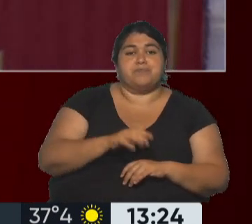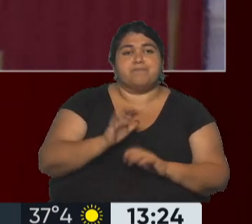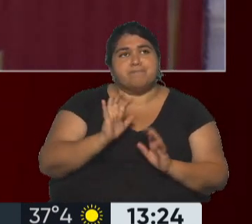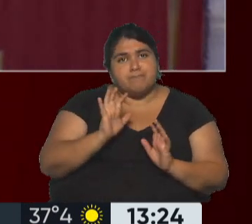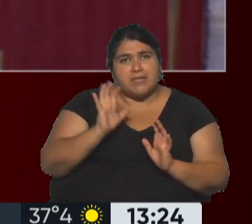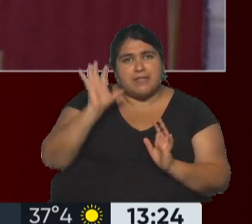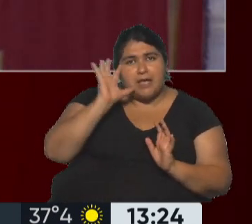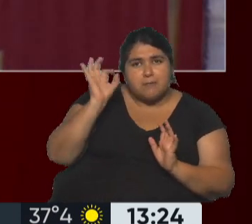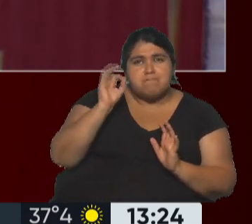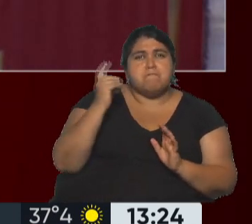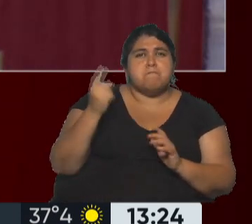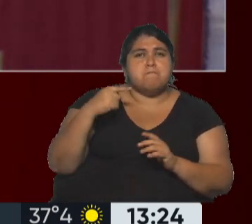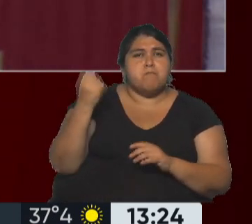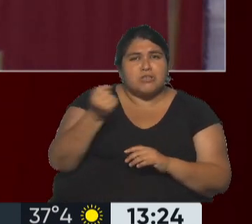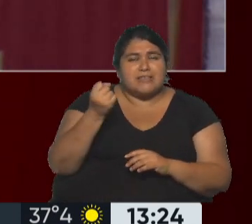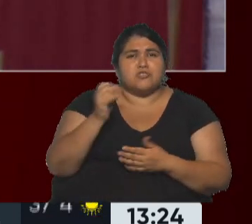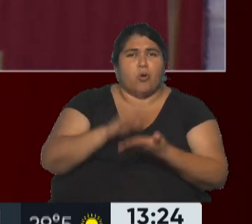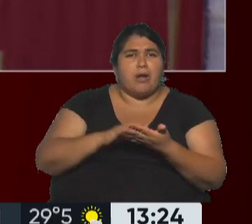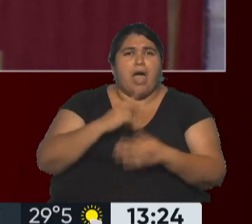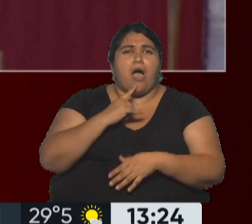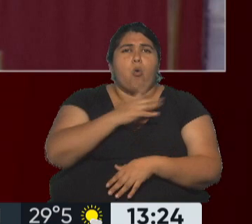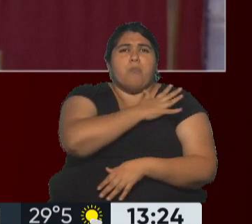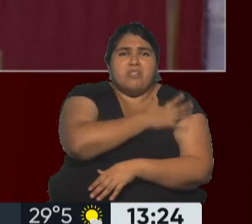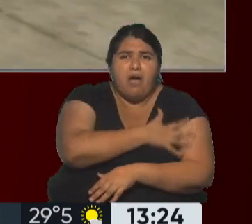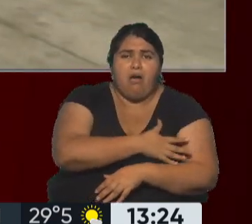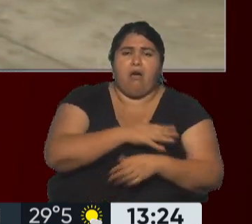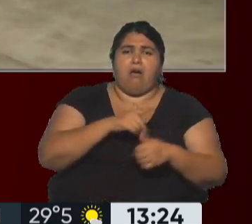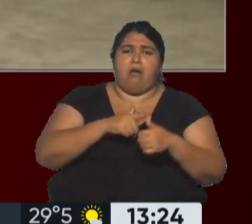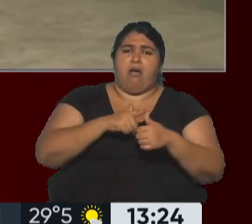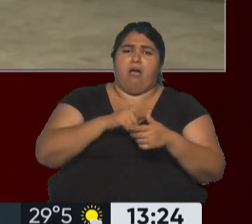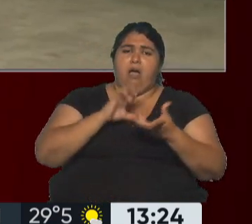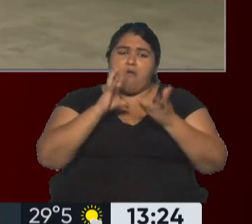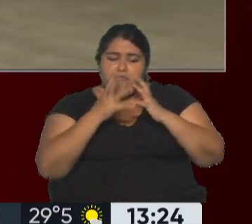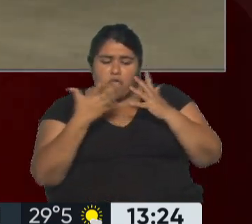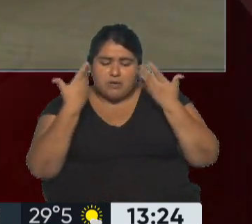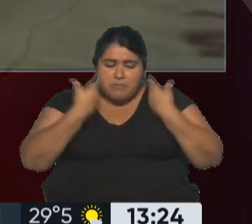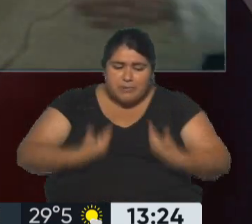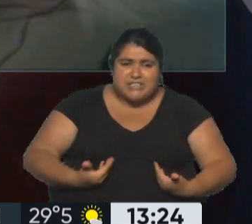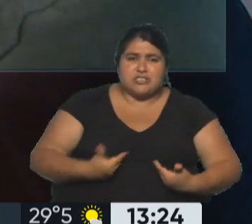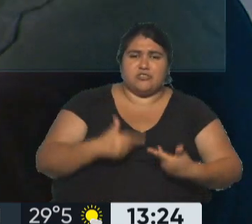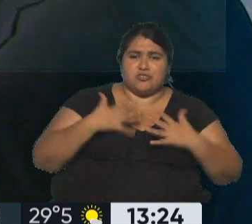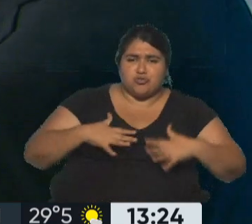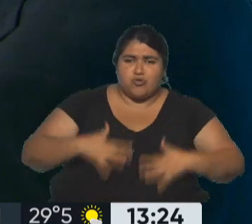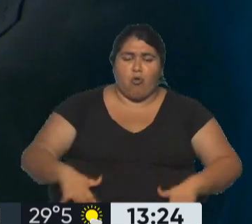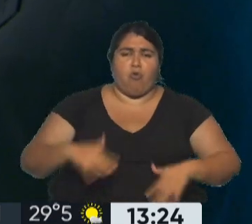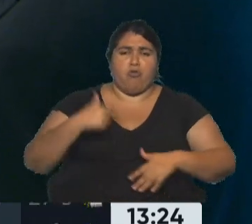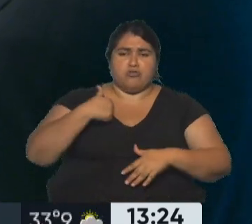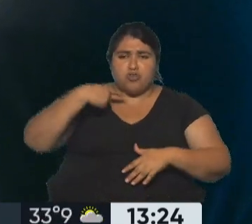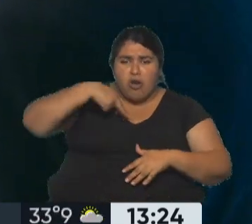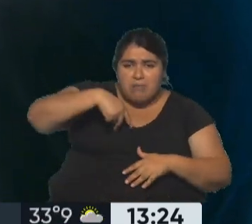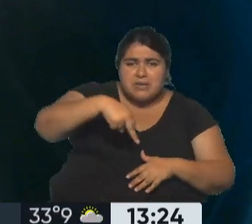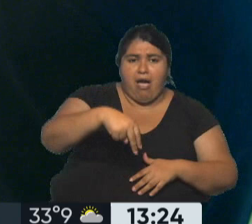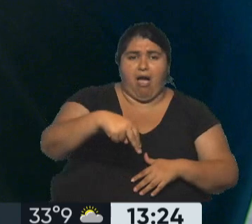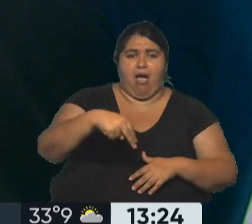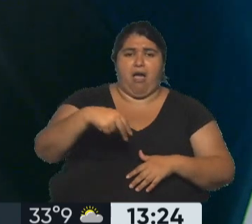la humildad, desde decir la manera en que yo me he visto, donde voy a vivir, voy a caminar, no voy a usar